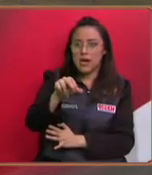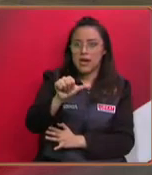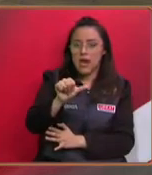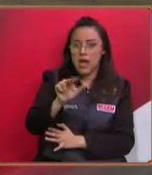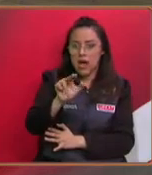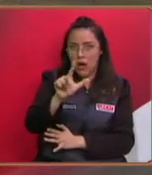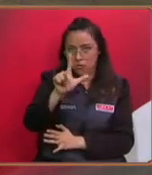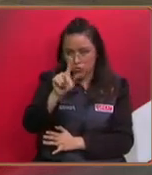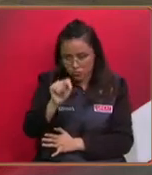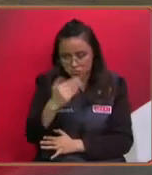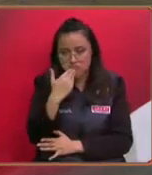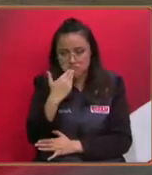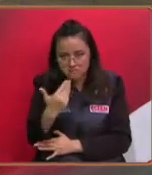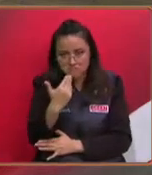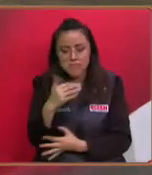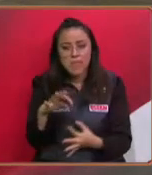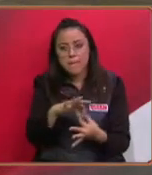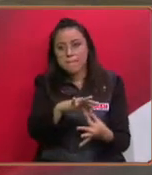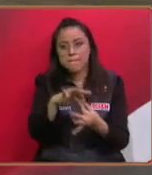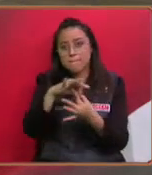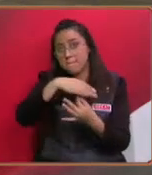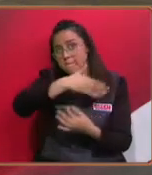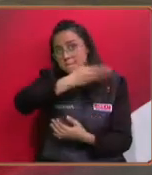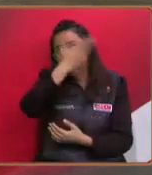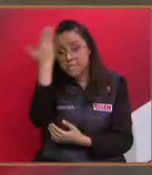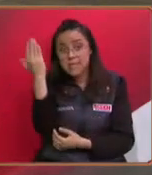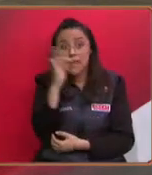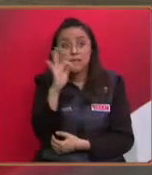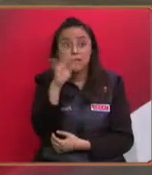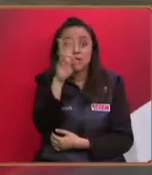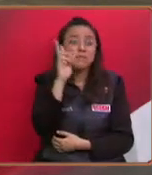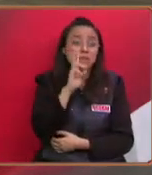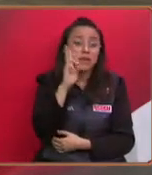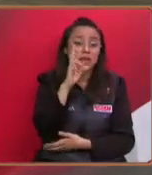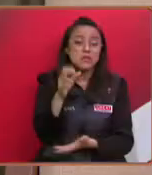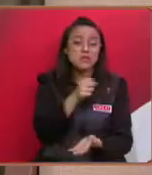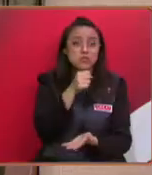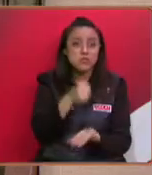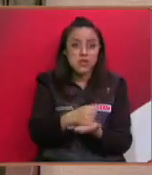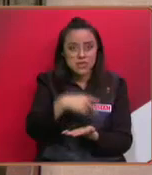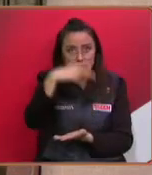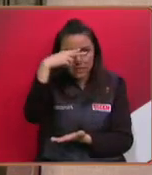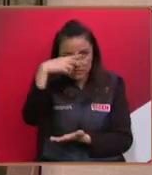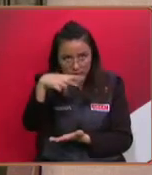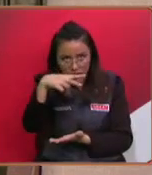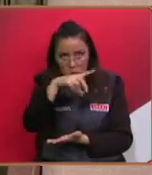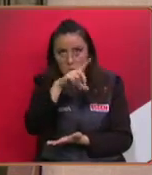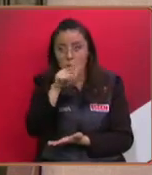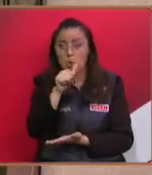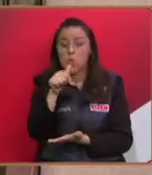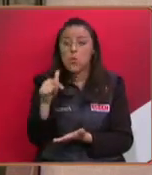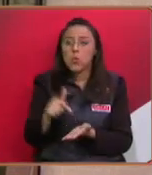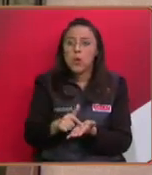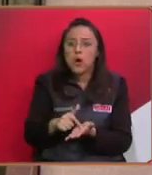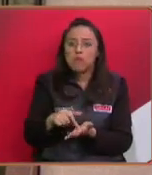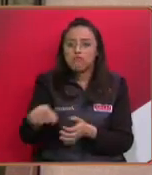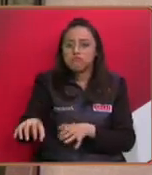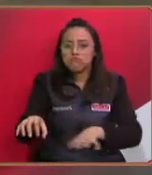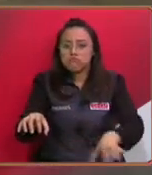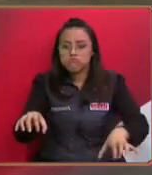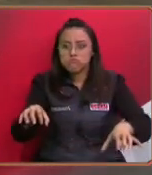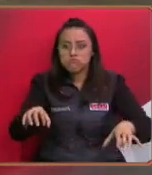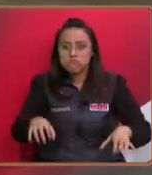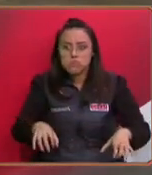con nosotros un apoyo maravilloso. No sé si haya visto en la Ciudad de México y en las zonas circunvecinas una